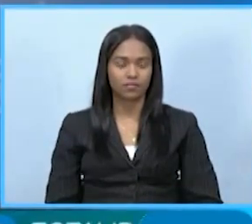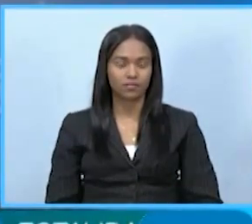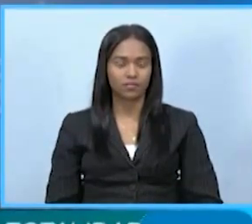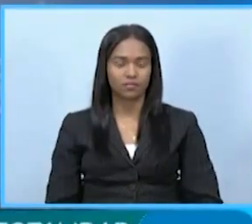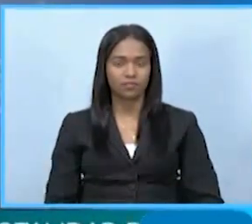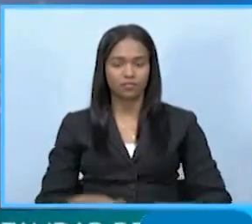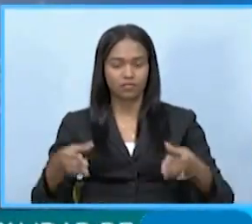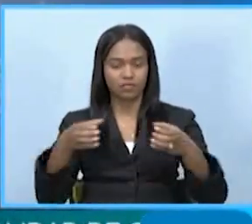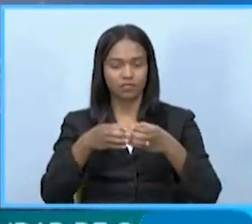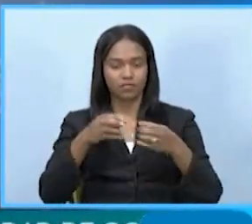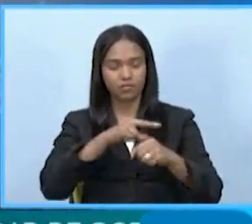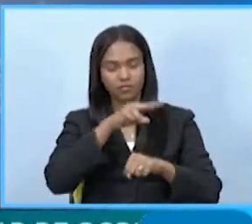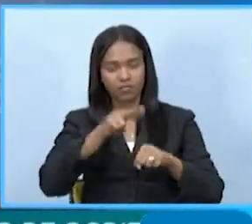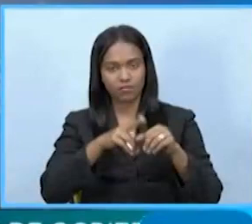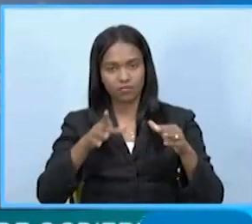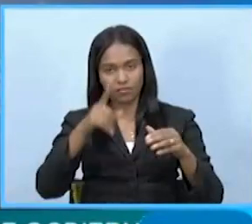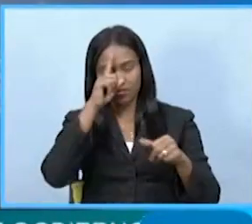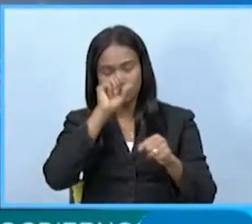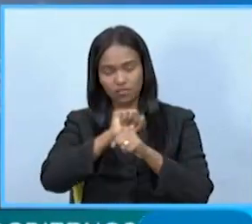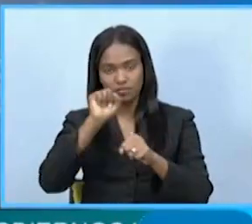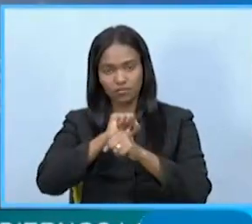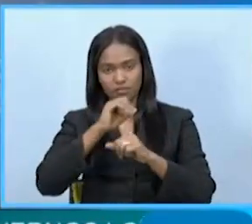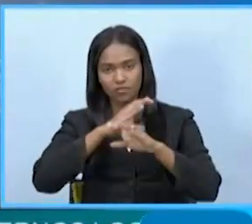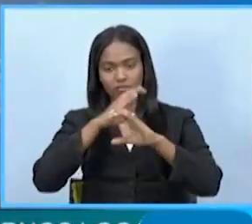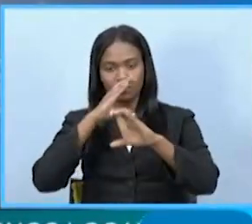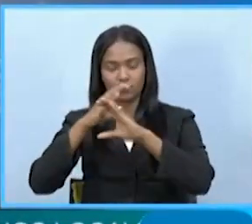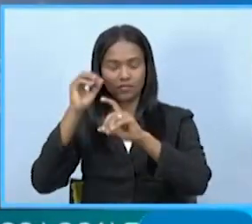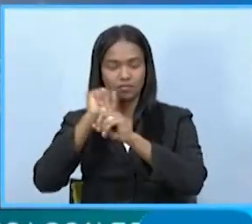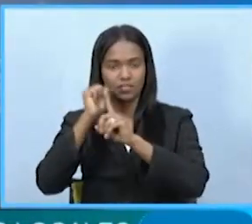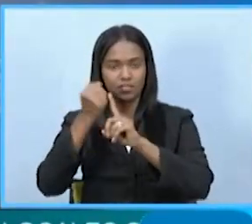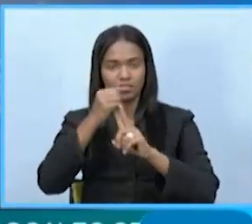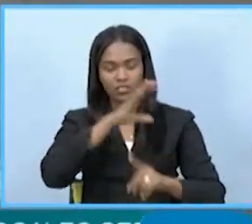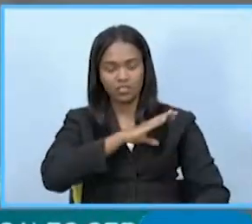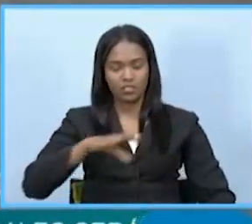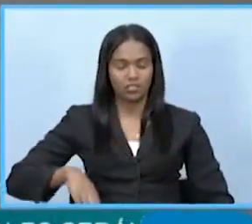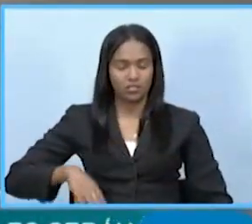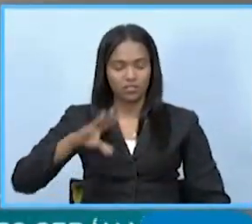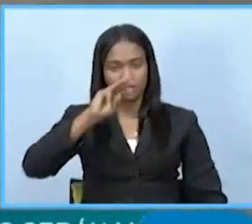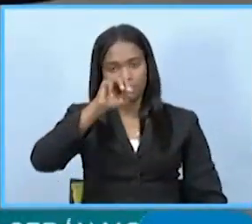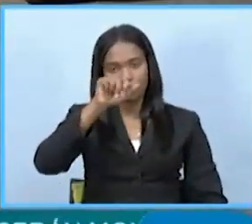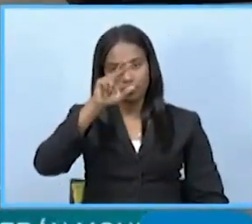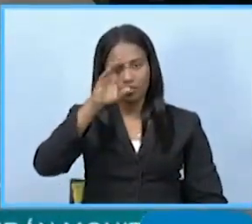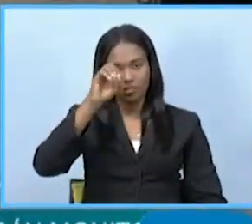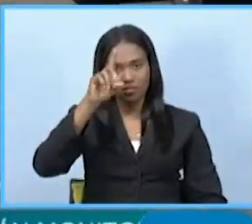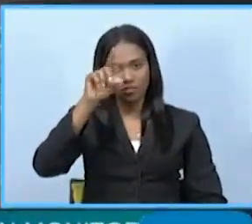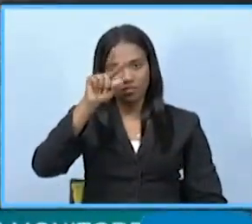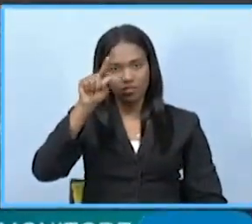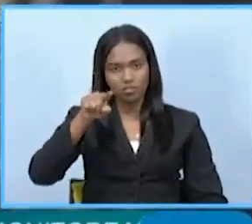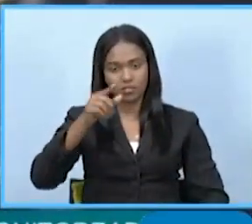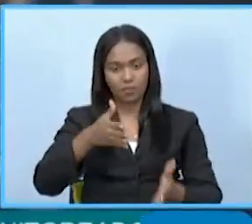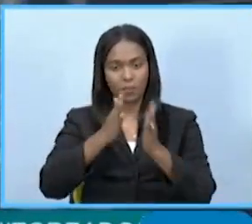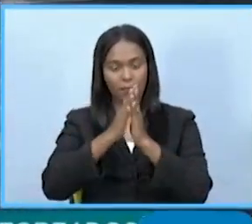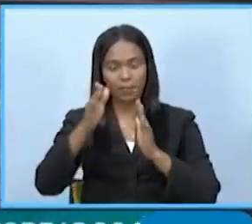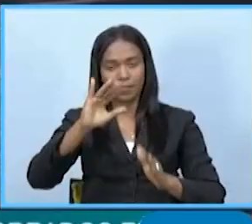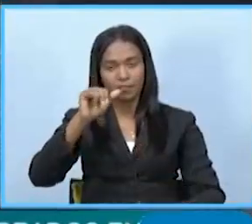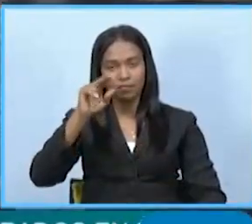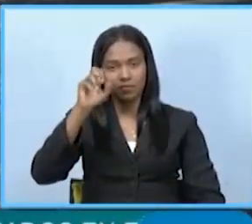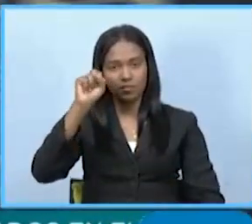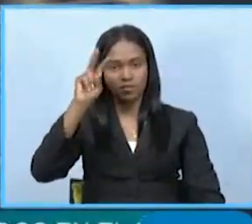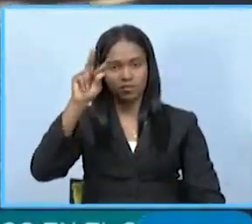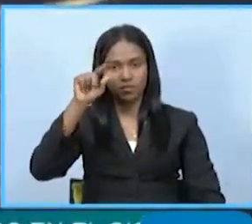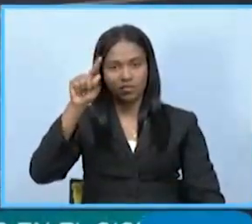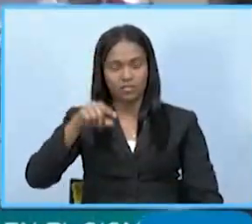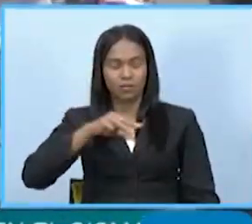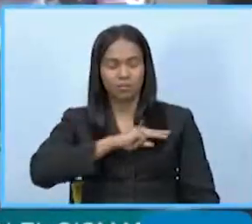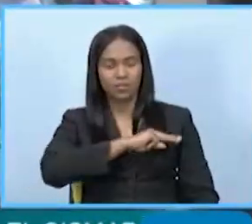Señores, y la Federación Nacional de Trabajadores del Transporte Social Cristiano, Mario Díaz, solicitó a Jesús Vázquez,